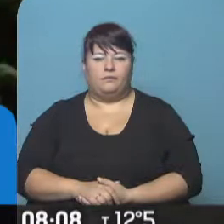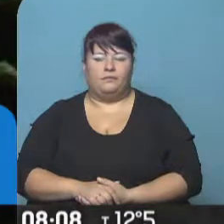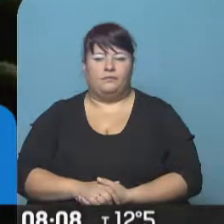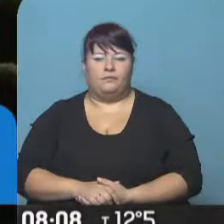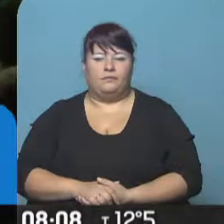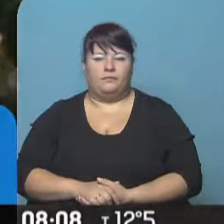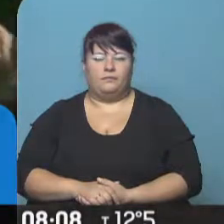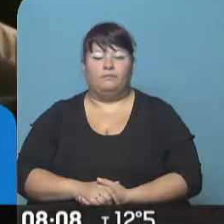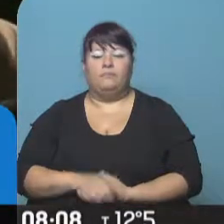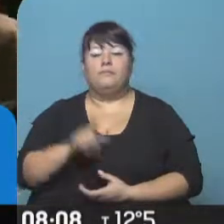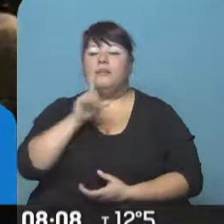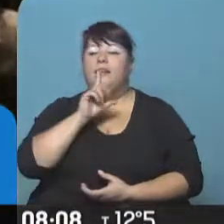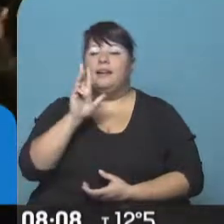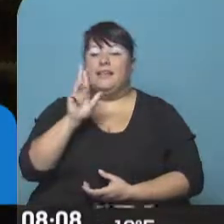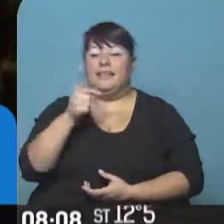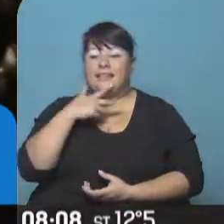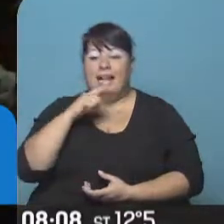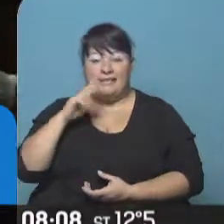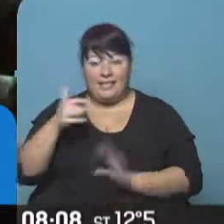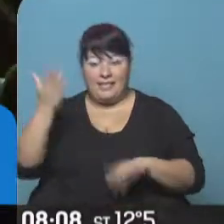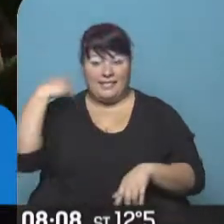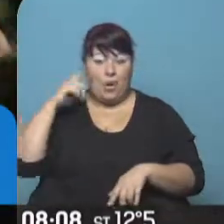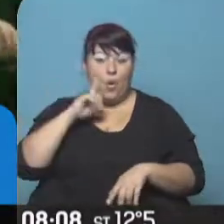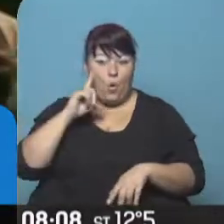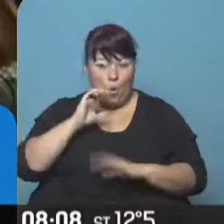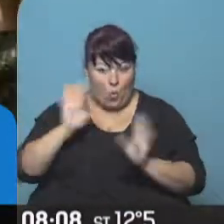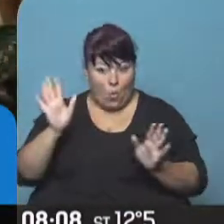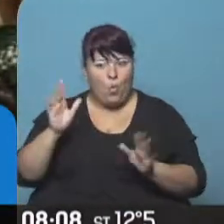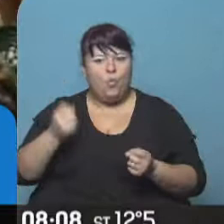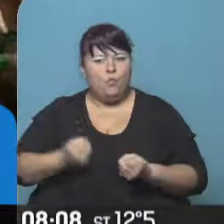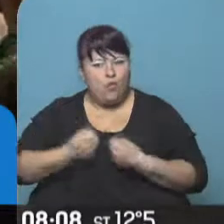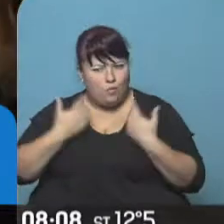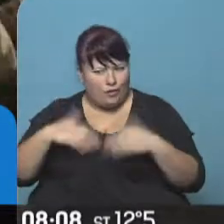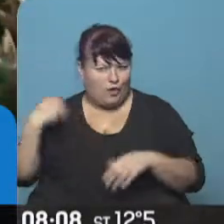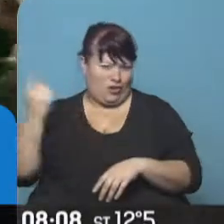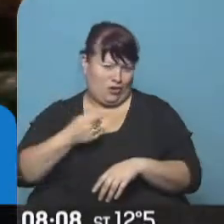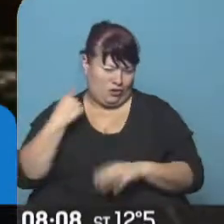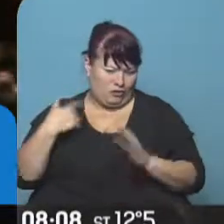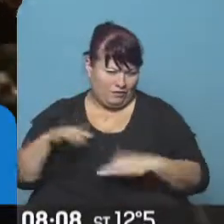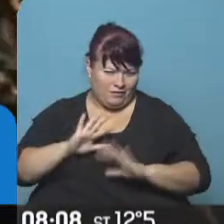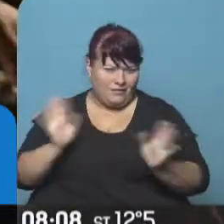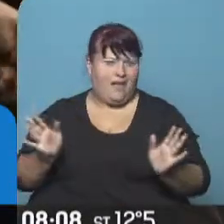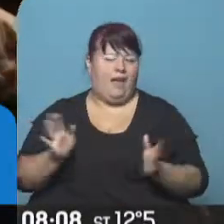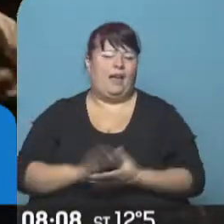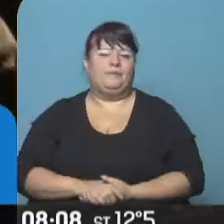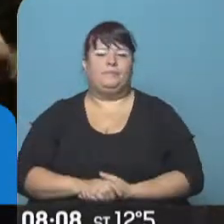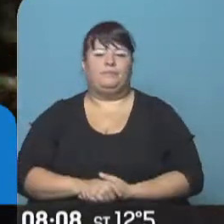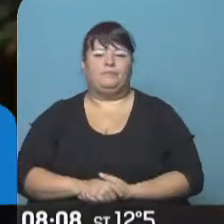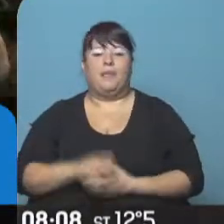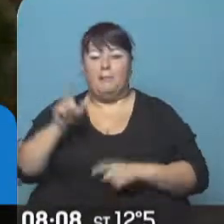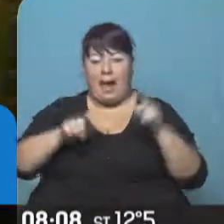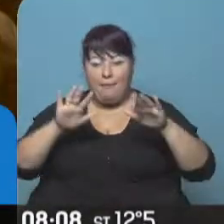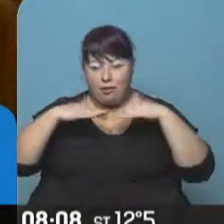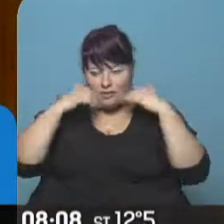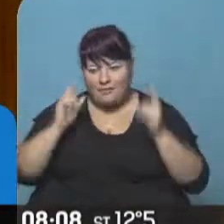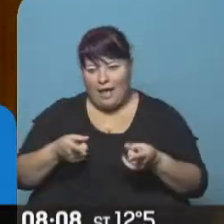calientes. Y La Trastienda, bueno, ya pasó en julio, que fue muy emocionante para nosotros y para el público,